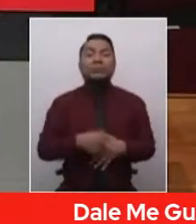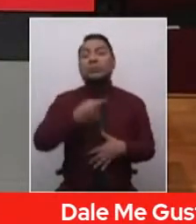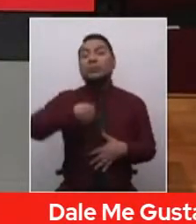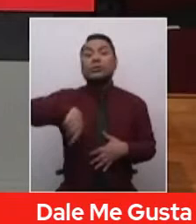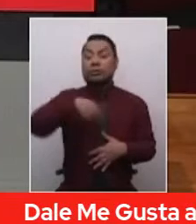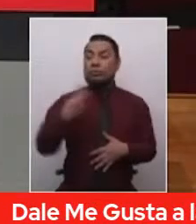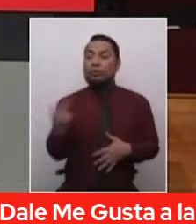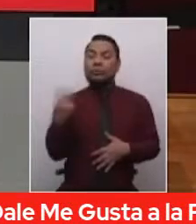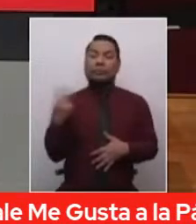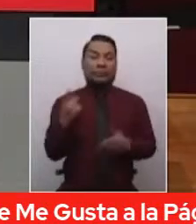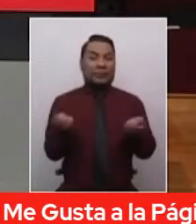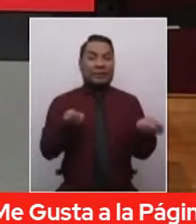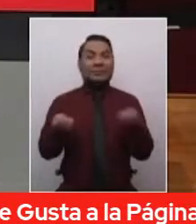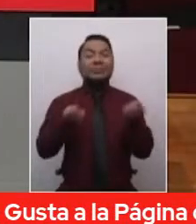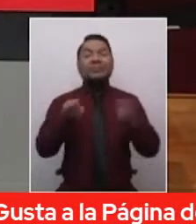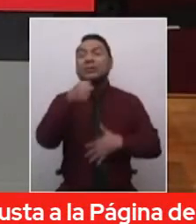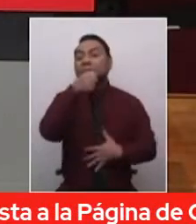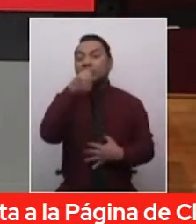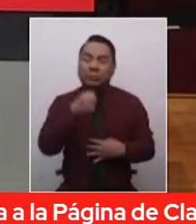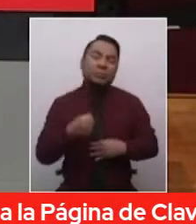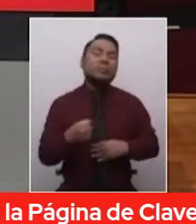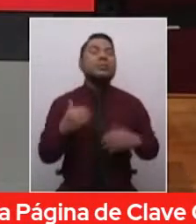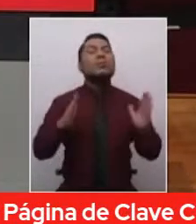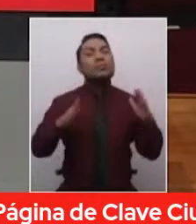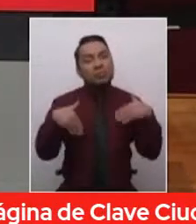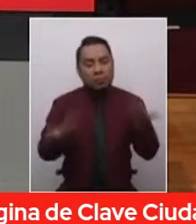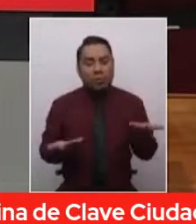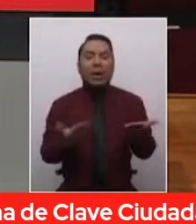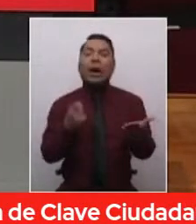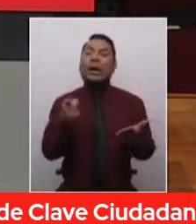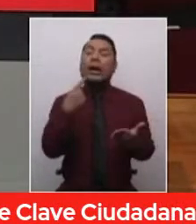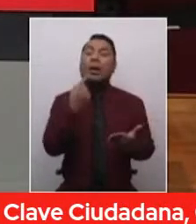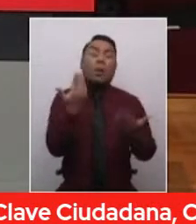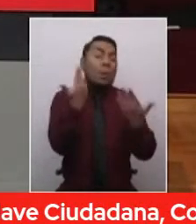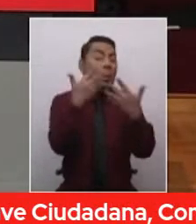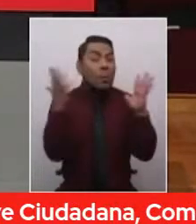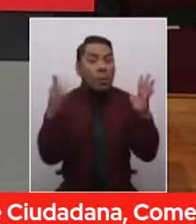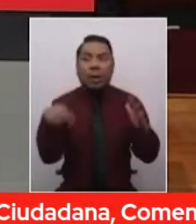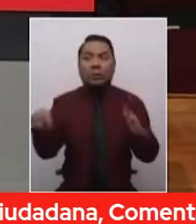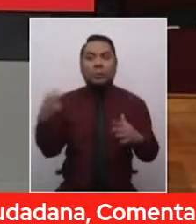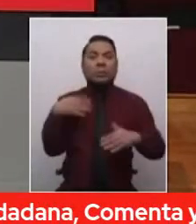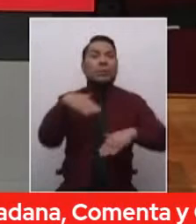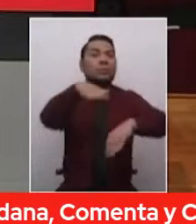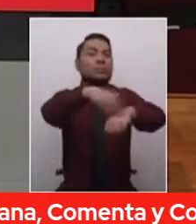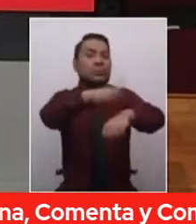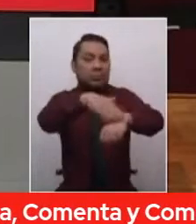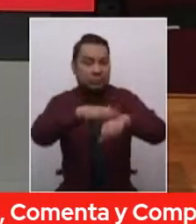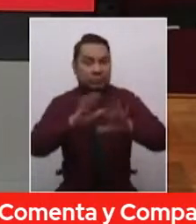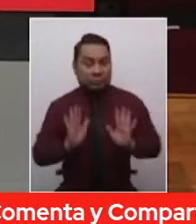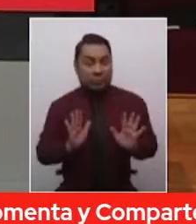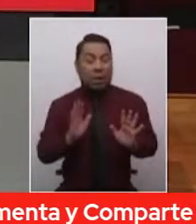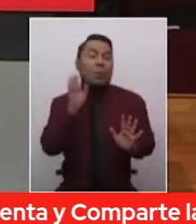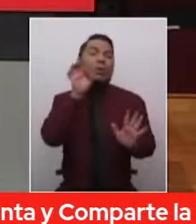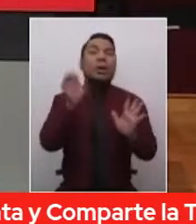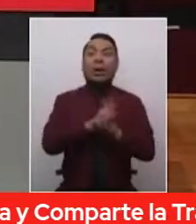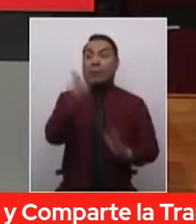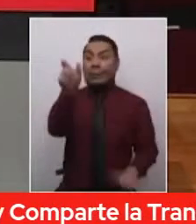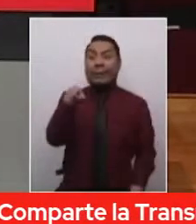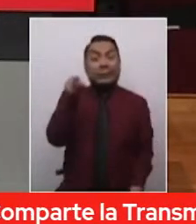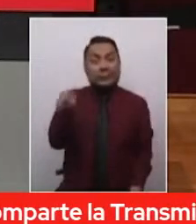los moderadores tenemos la facultad de restablecer el orden en el caso de que alguno de los